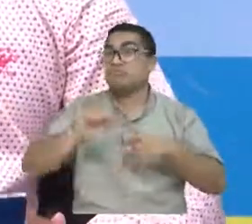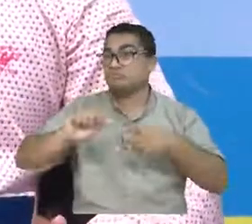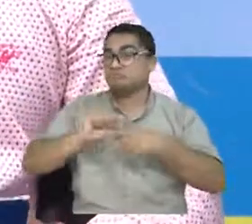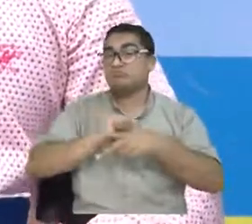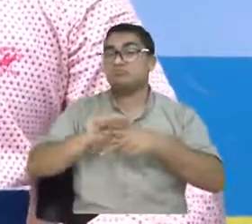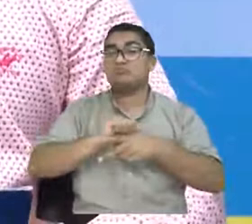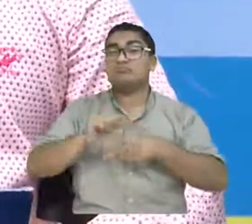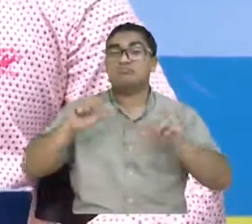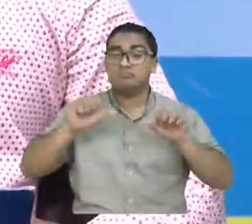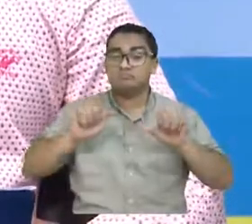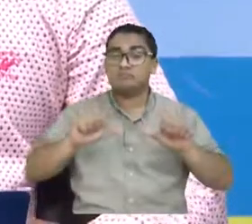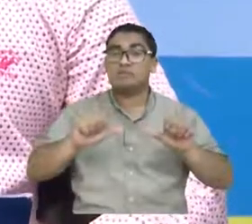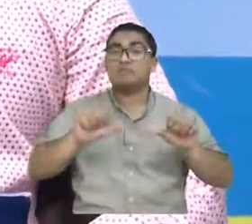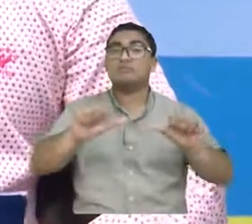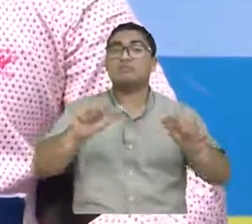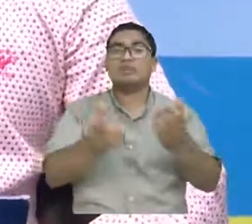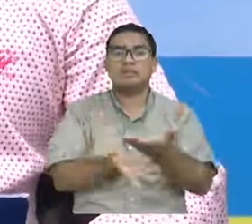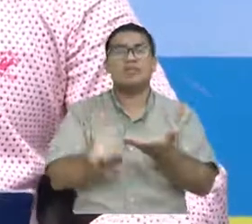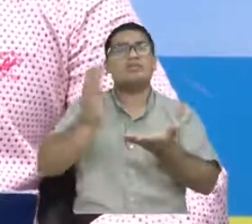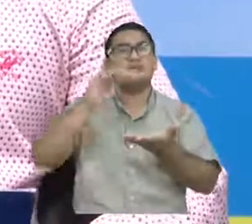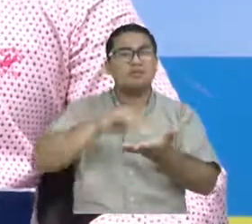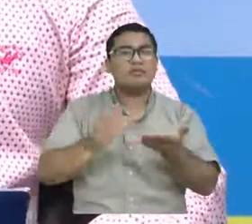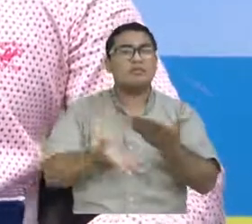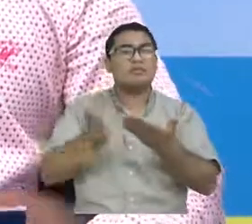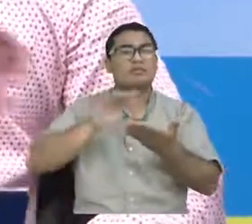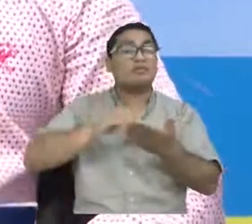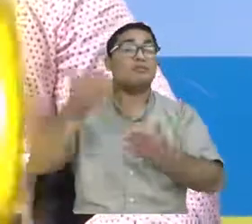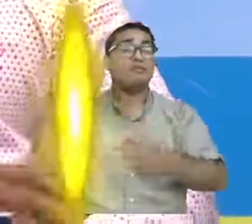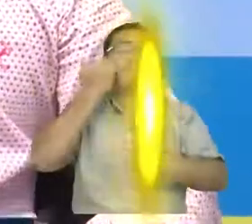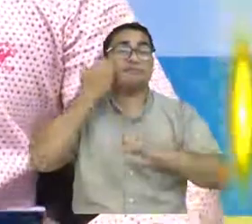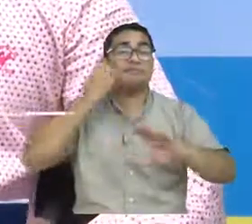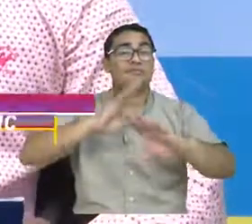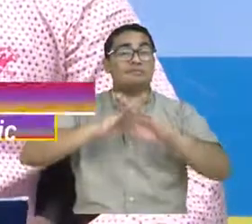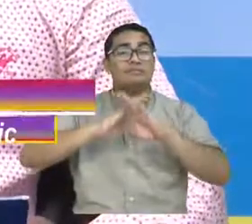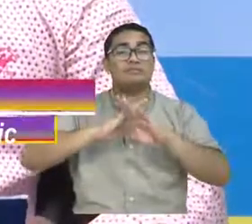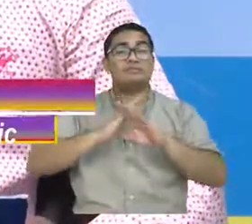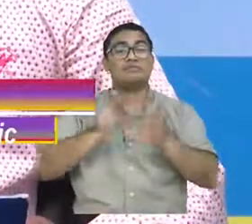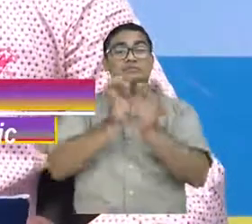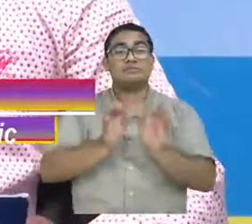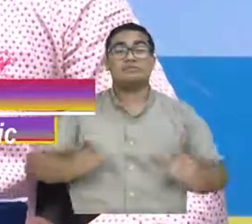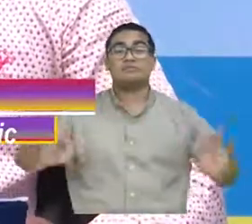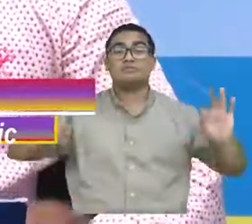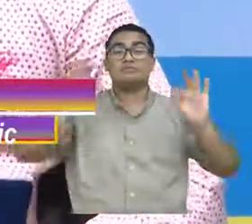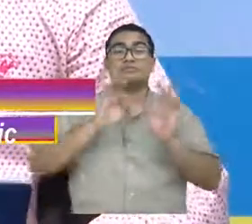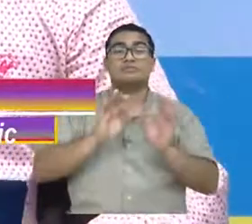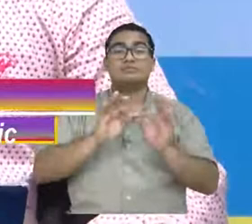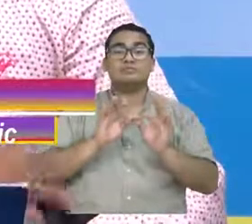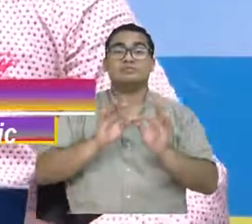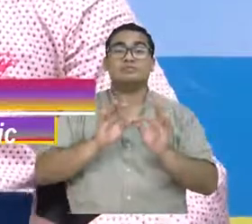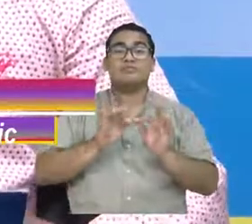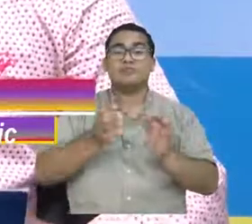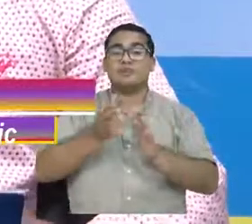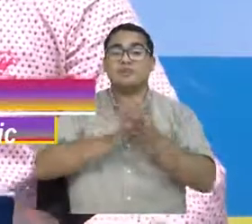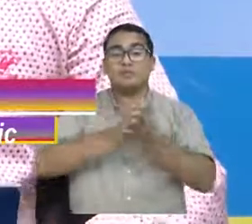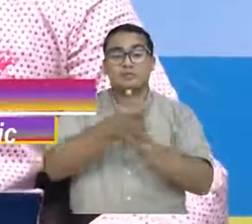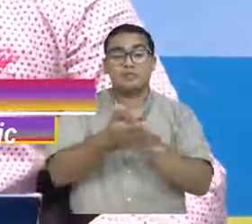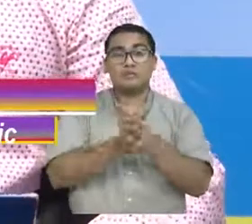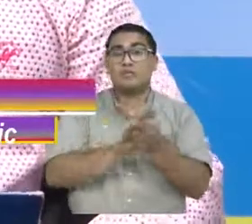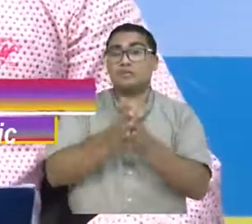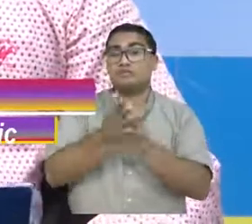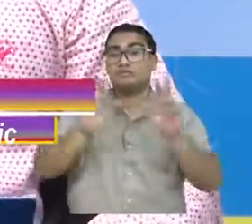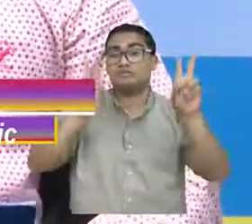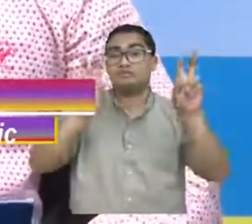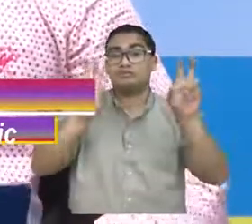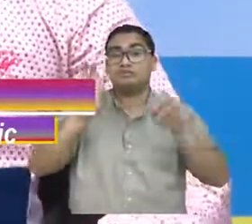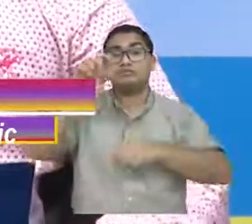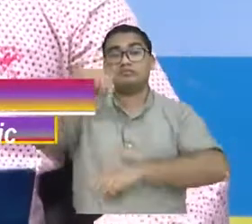constantemente, le va a librar de muchas enfermedades. La importancia del lavado de las manos es el tema del día de hoy, y para ello